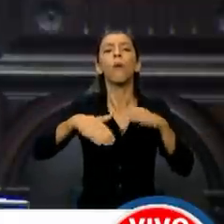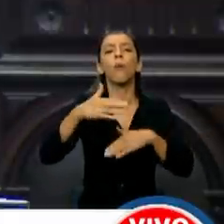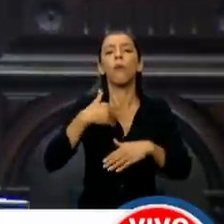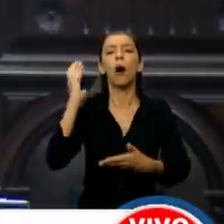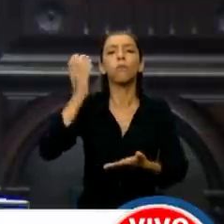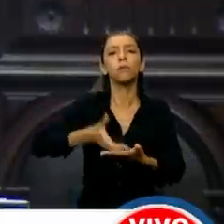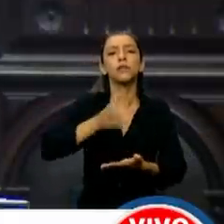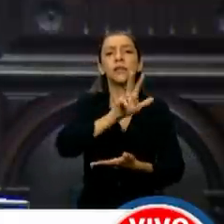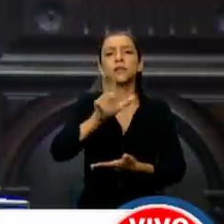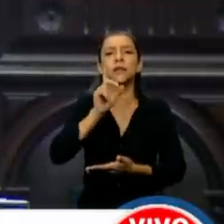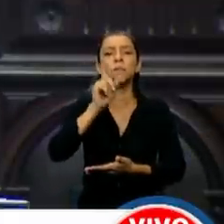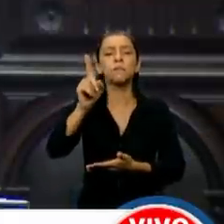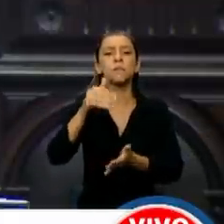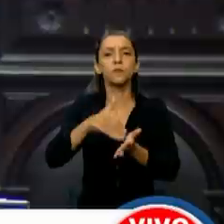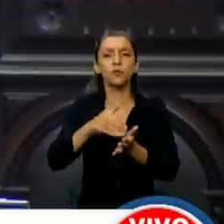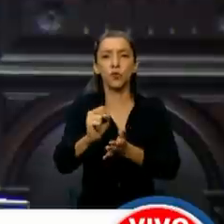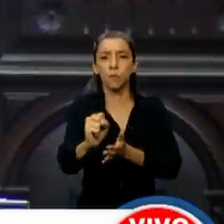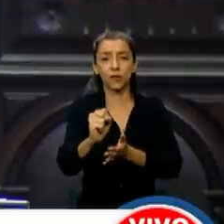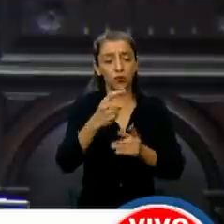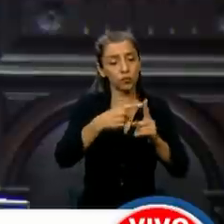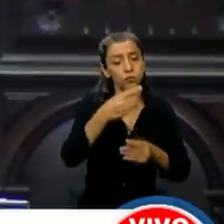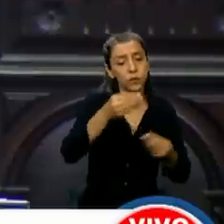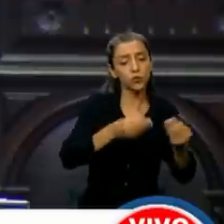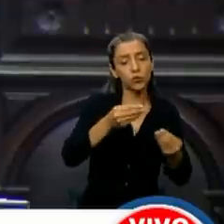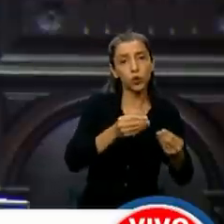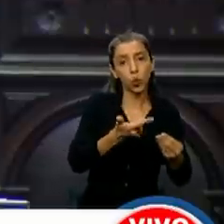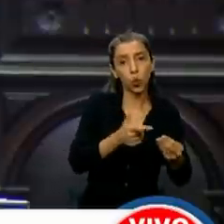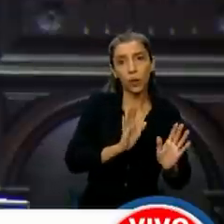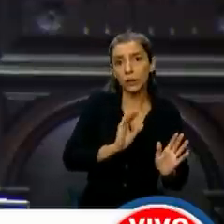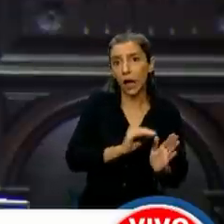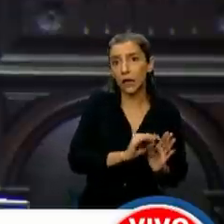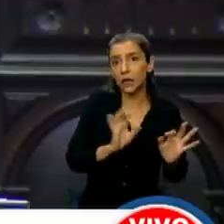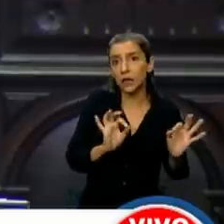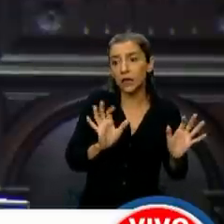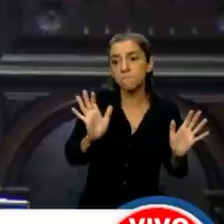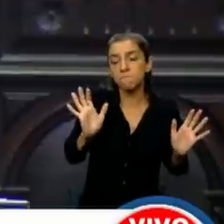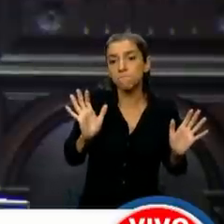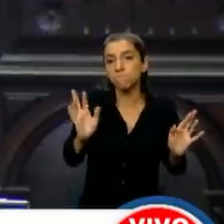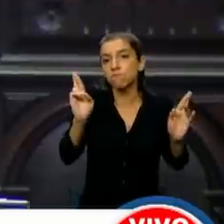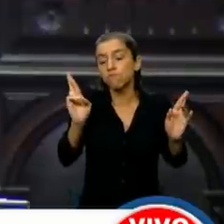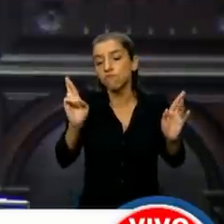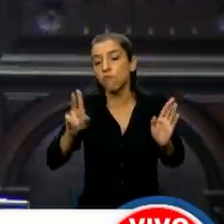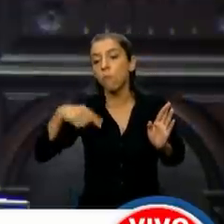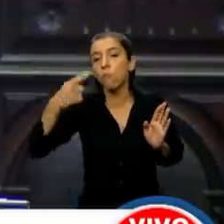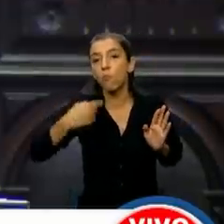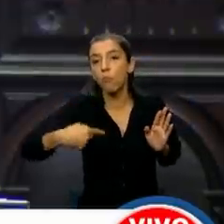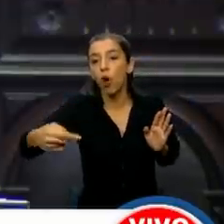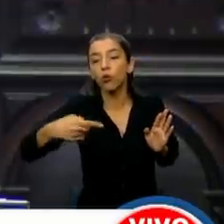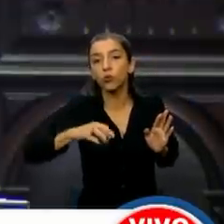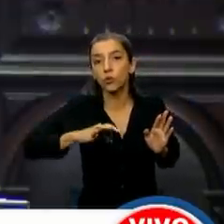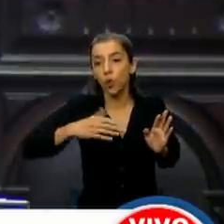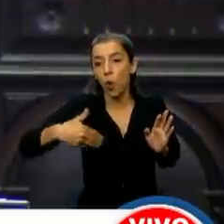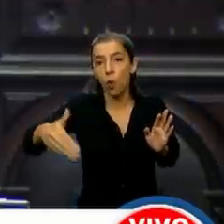muchas de las cuales no aparecen en este presupuesto pero esperemos esperemos que a lo largo del año que viene el año